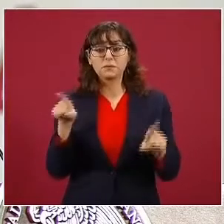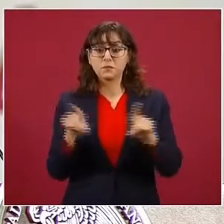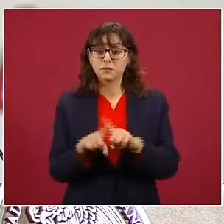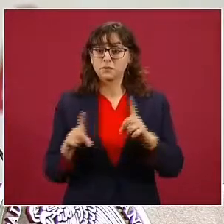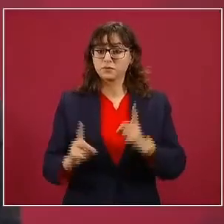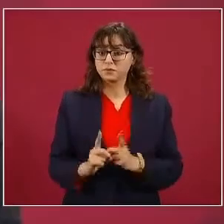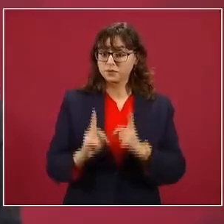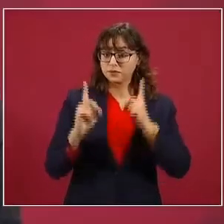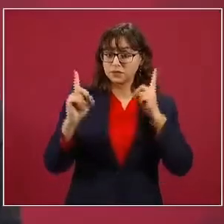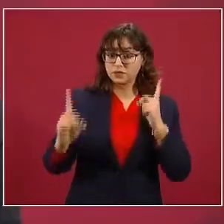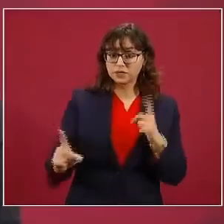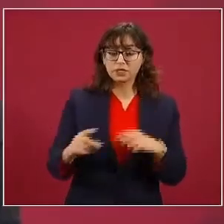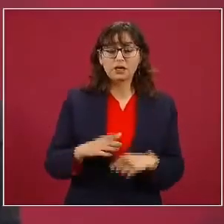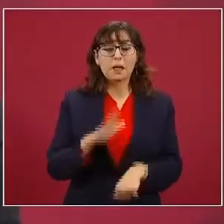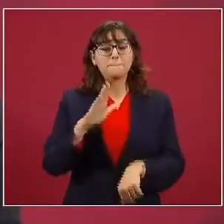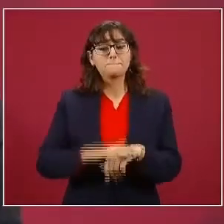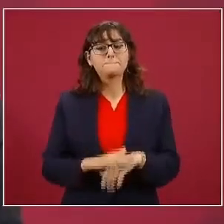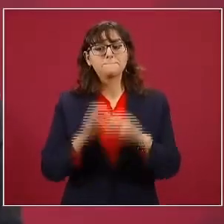cuidarnos